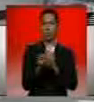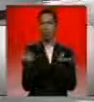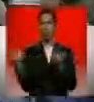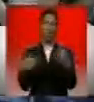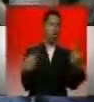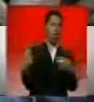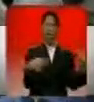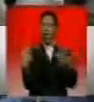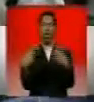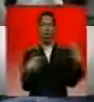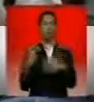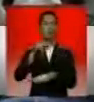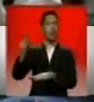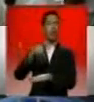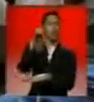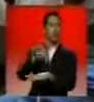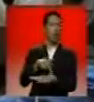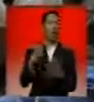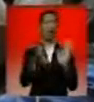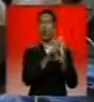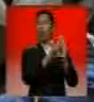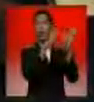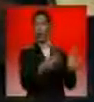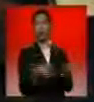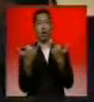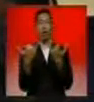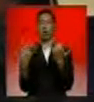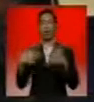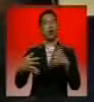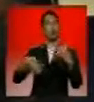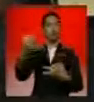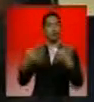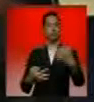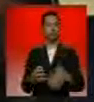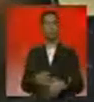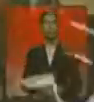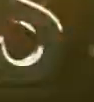expertos. Ahora la decisión está en el campo judicial. Silra Traslaviña, Gama Noticias.